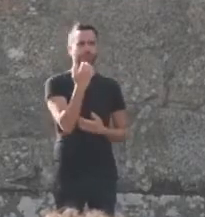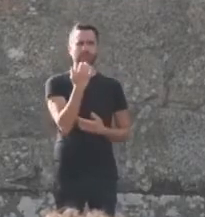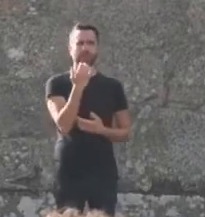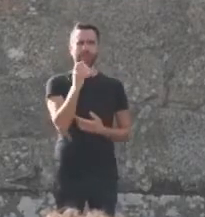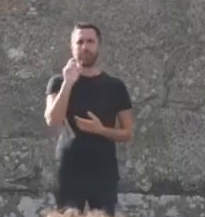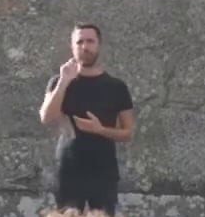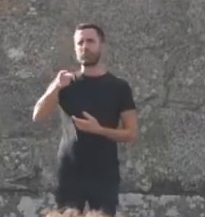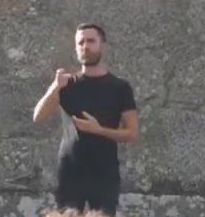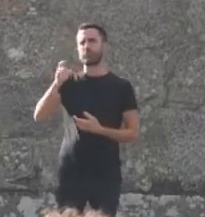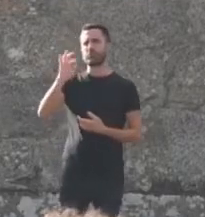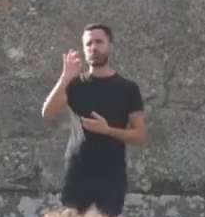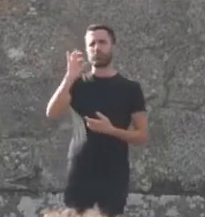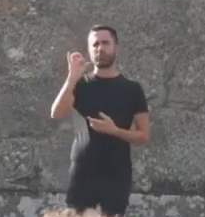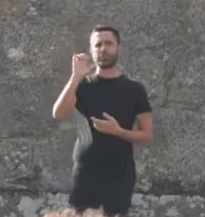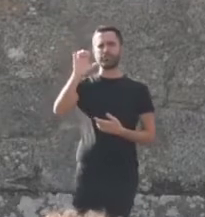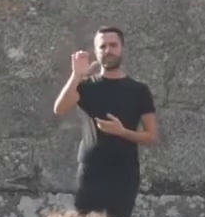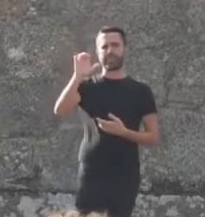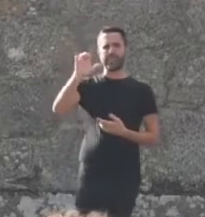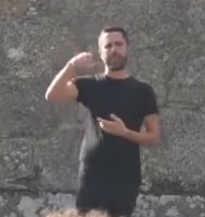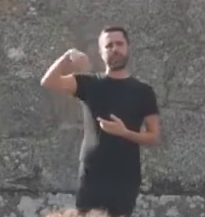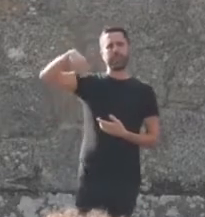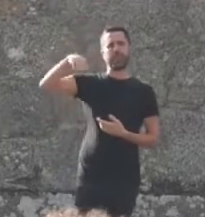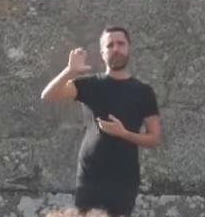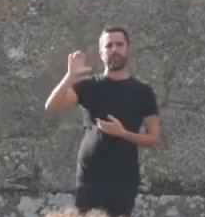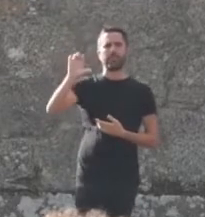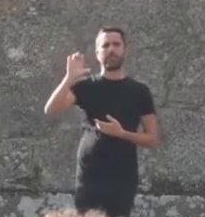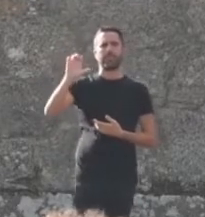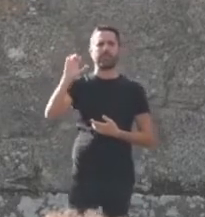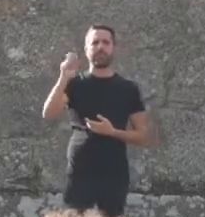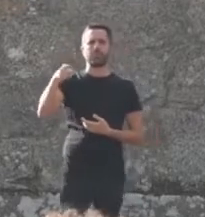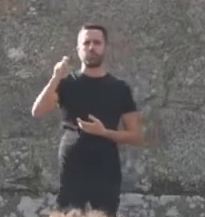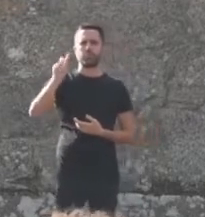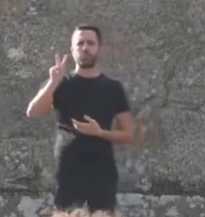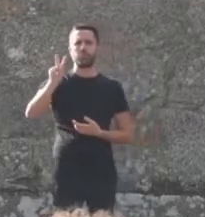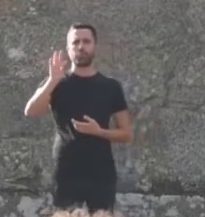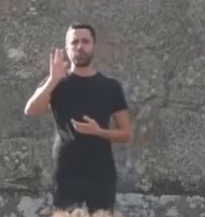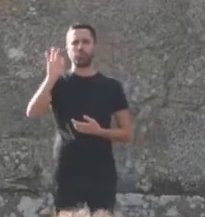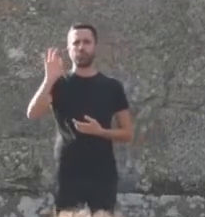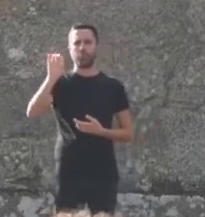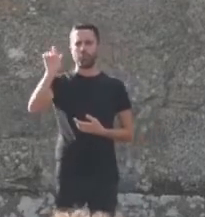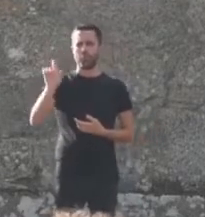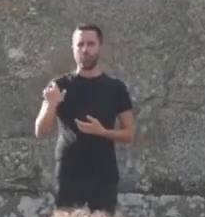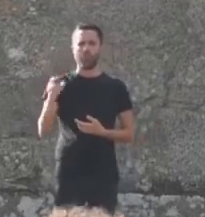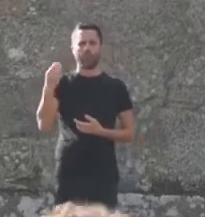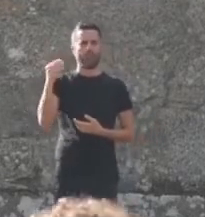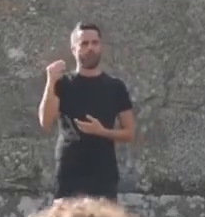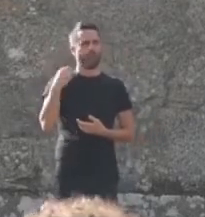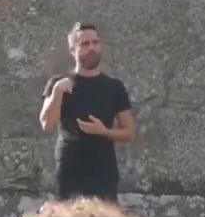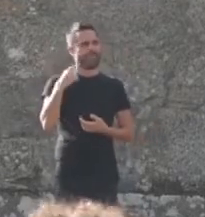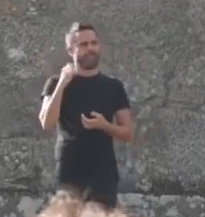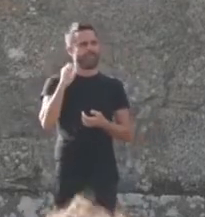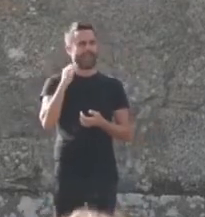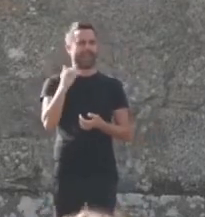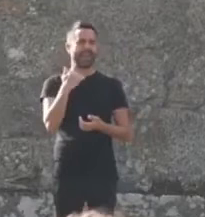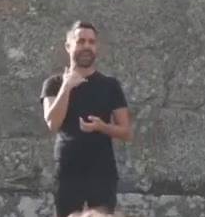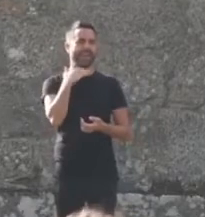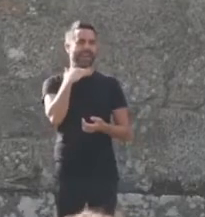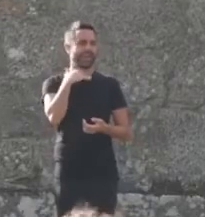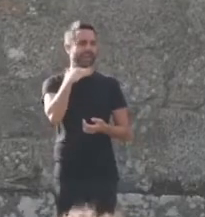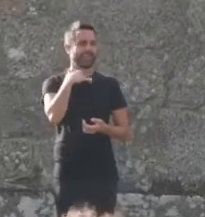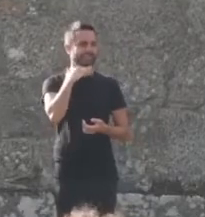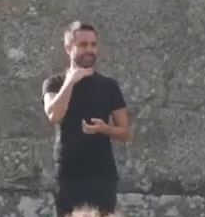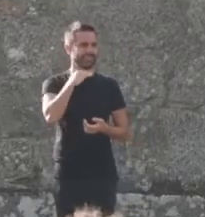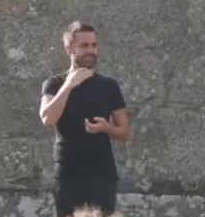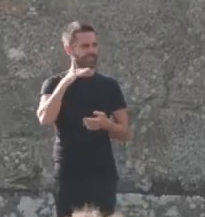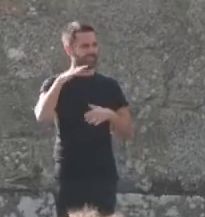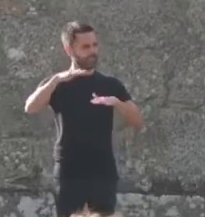Xosé Mexuto, un rapaz de Cangas que estivo aquí preso e que escribiu unha carta